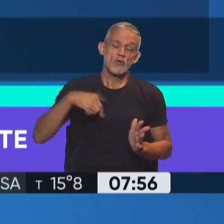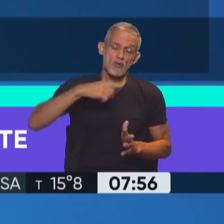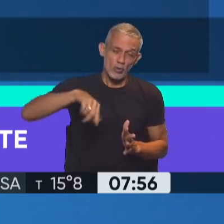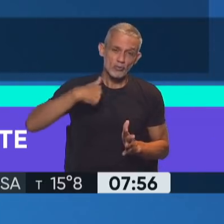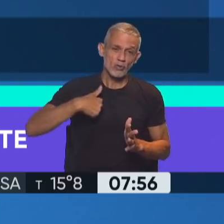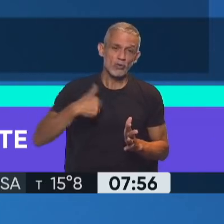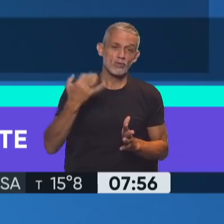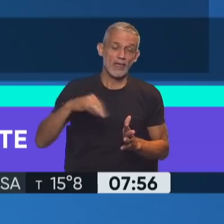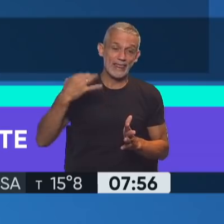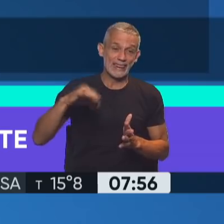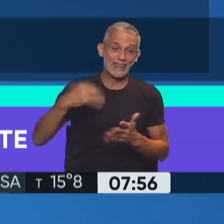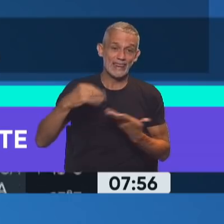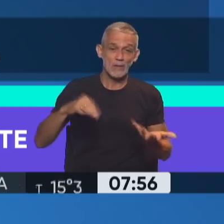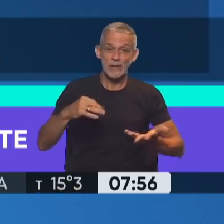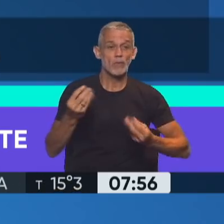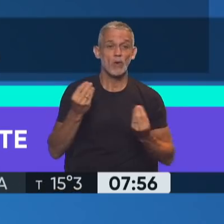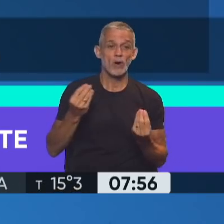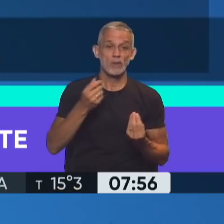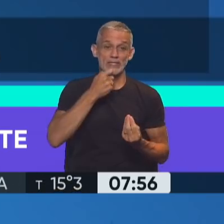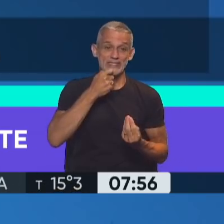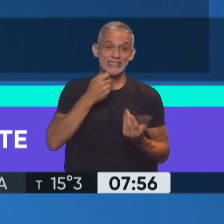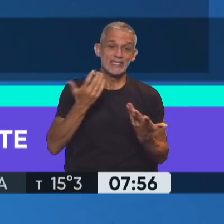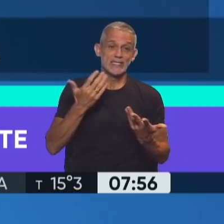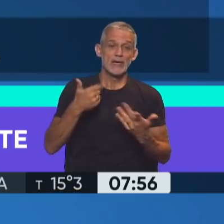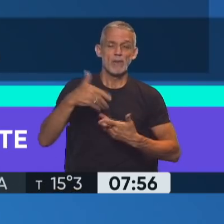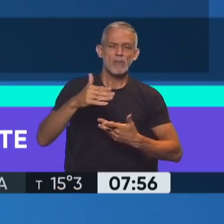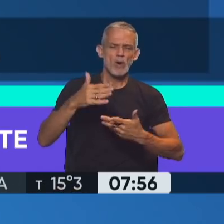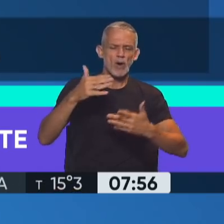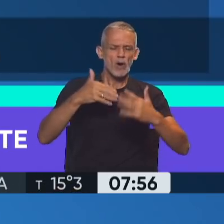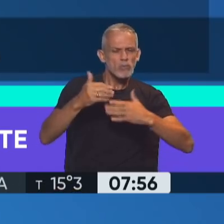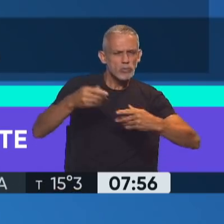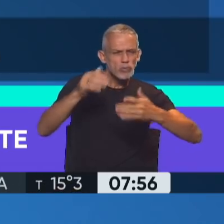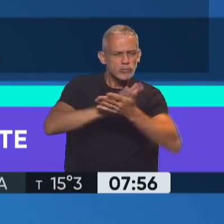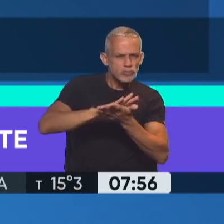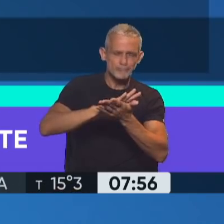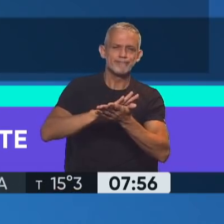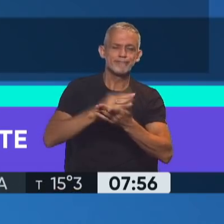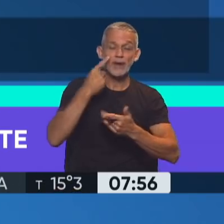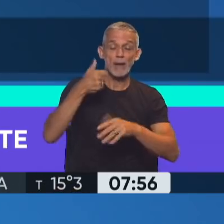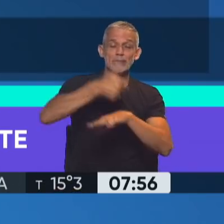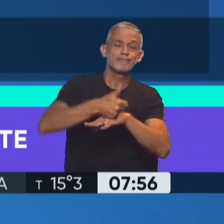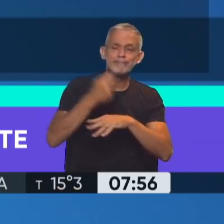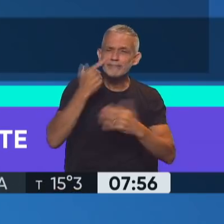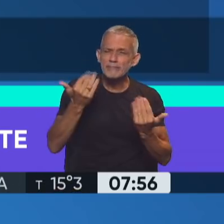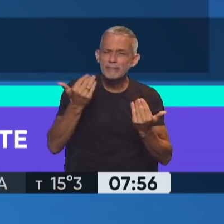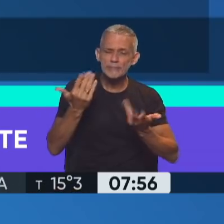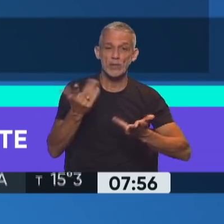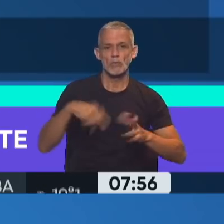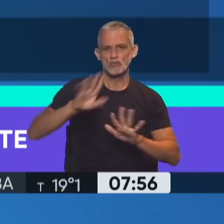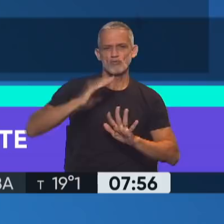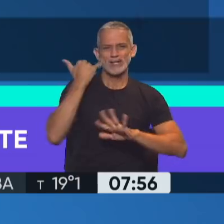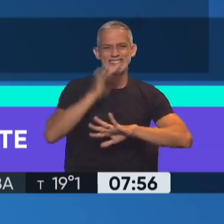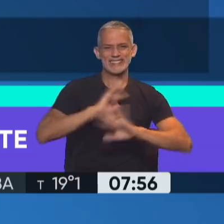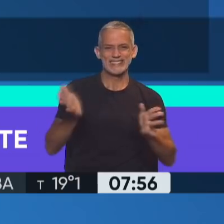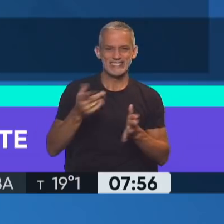tenemos que hacer es cuando si vamos y decimos que vamos a construir es ir escuchar obviamente que hemos marcado